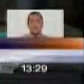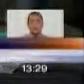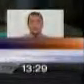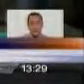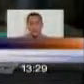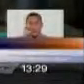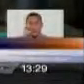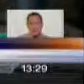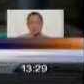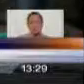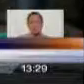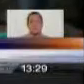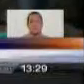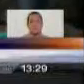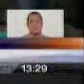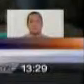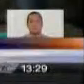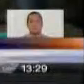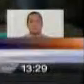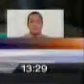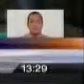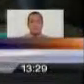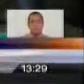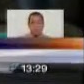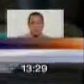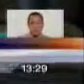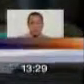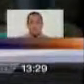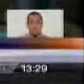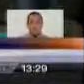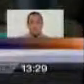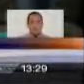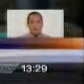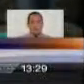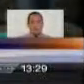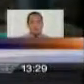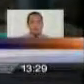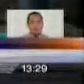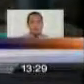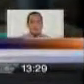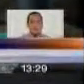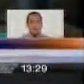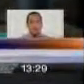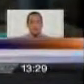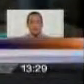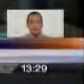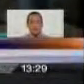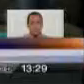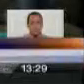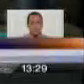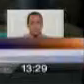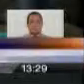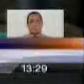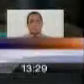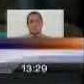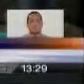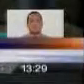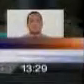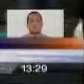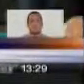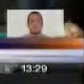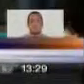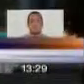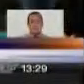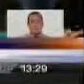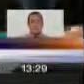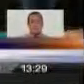nacional de todo lo actuado. Y eso el gobierno no lo va a permitir, porque yo, como ya